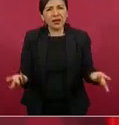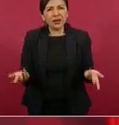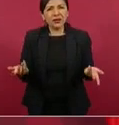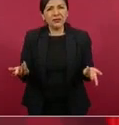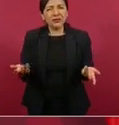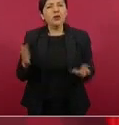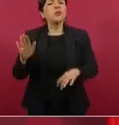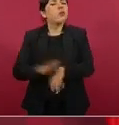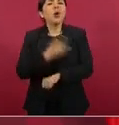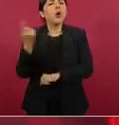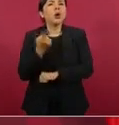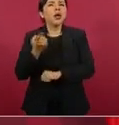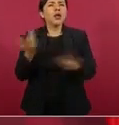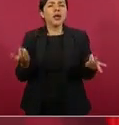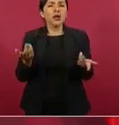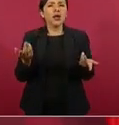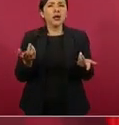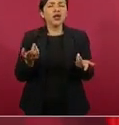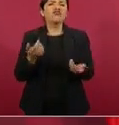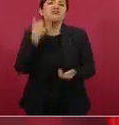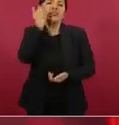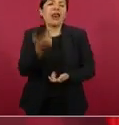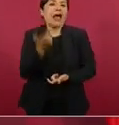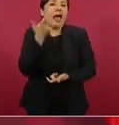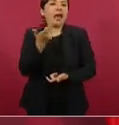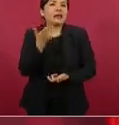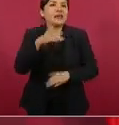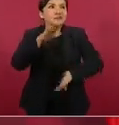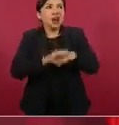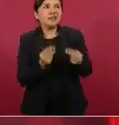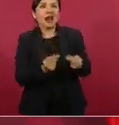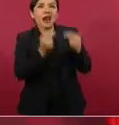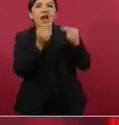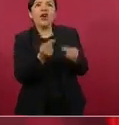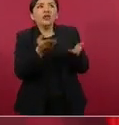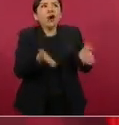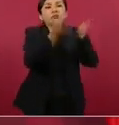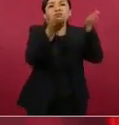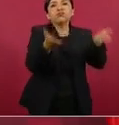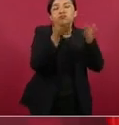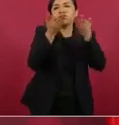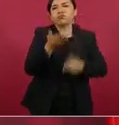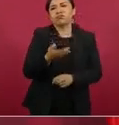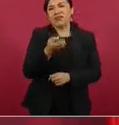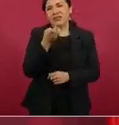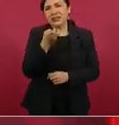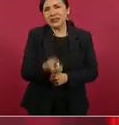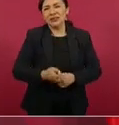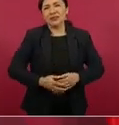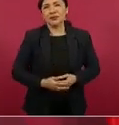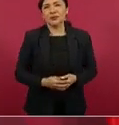por la ambición al dinero, por el lucro.